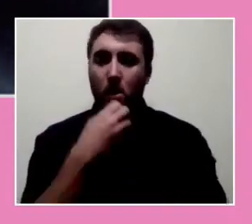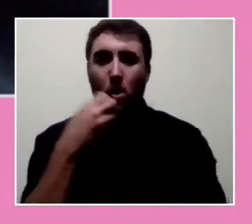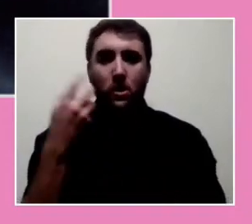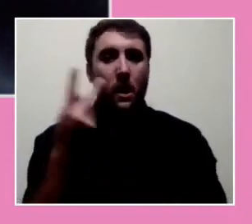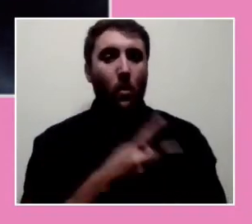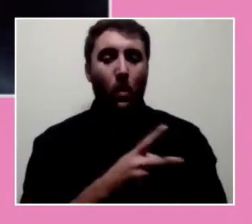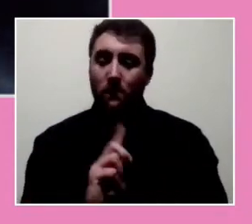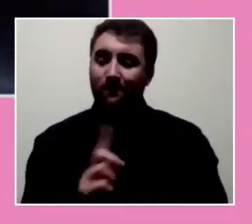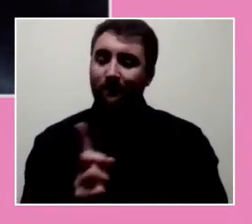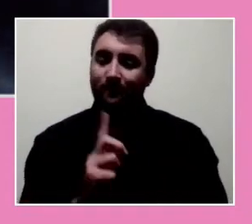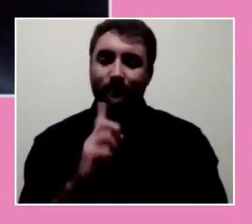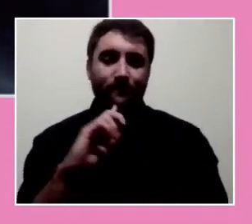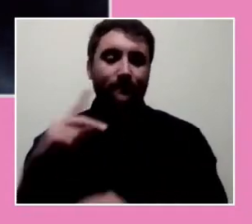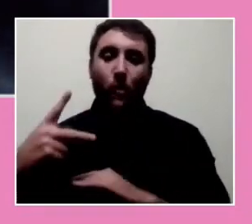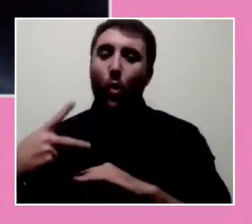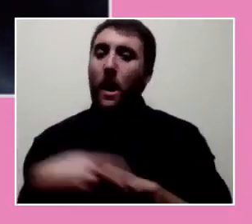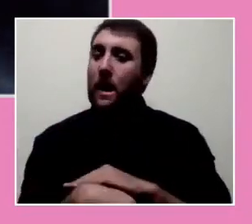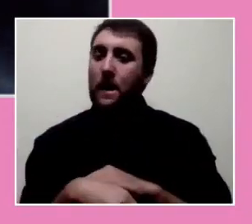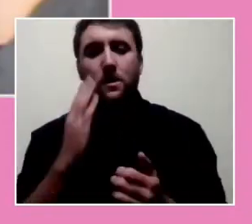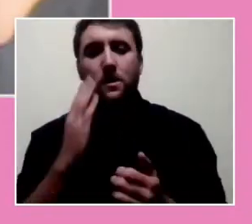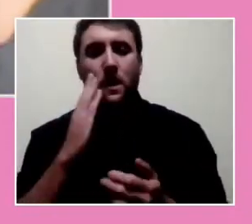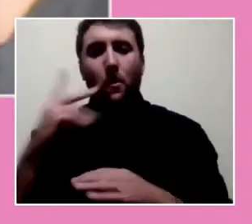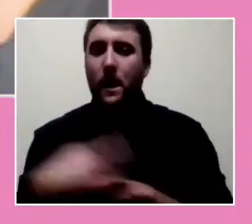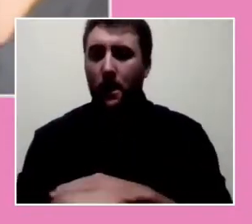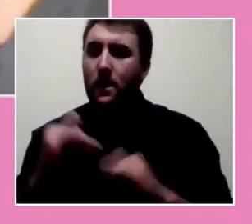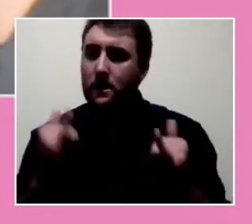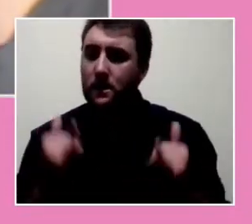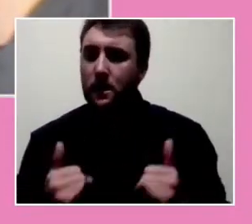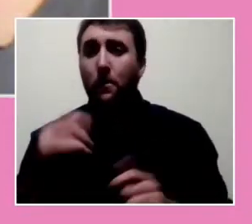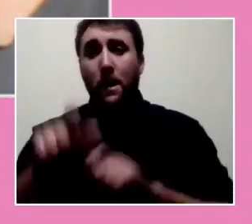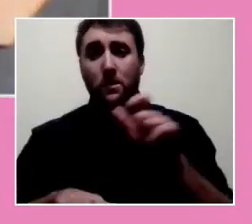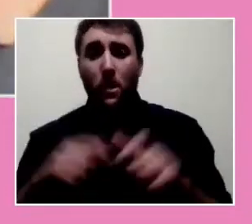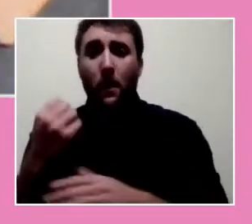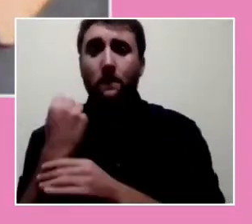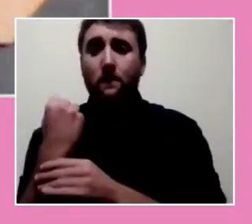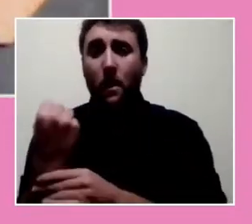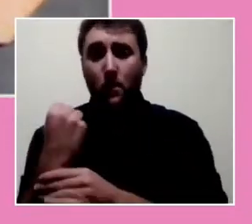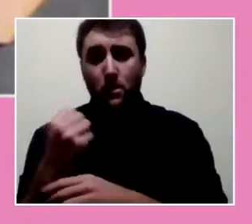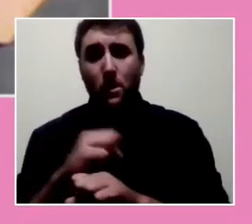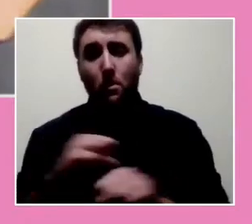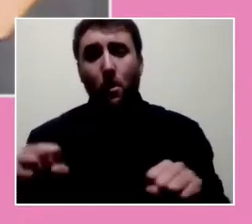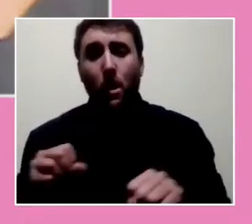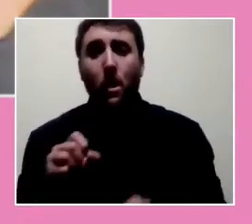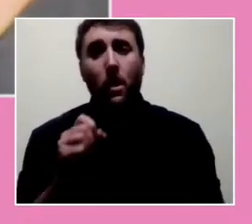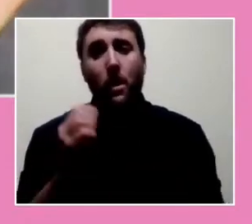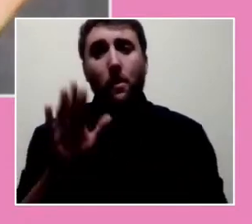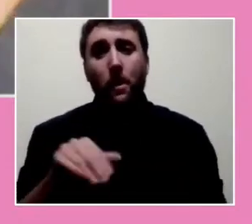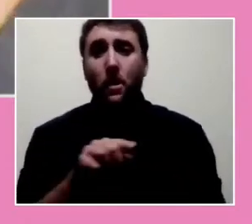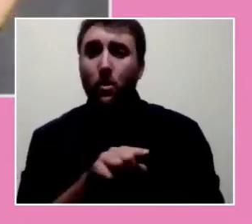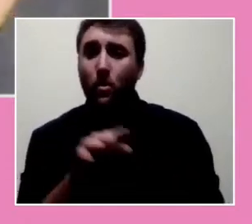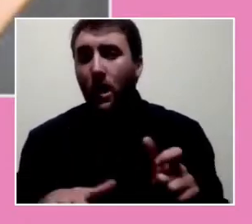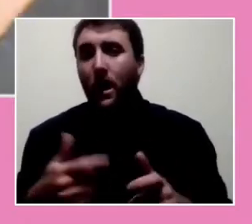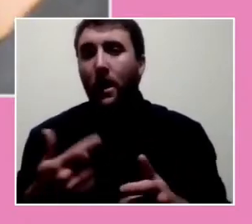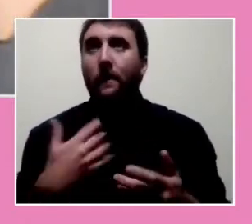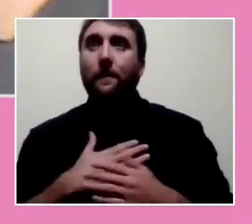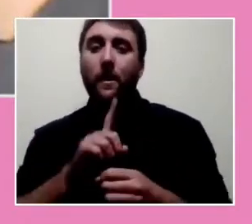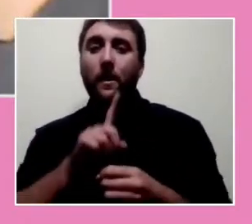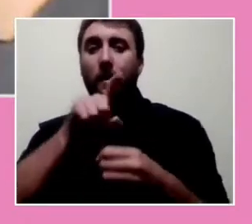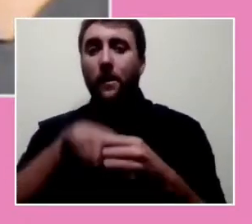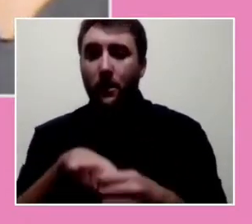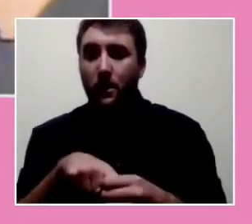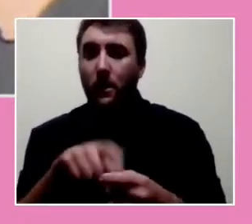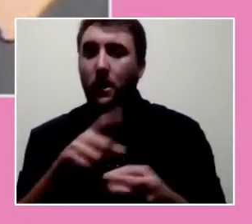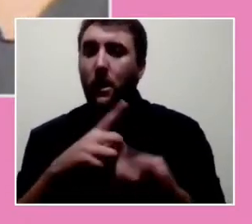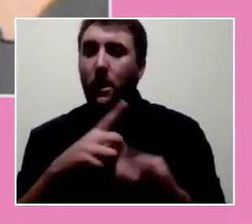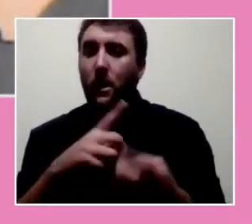de propasar ni nada. Y los influencers... por su propio bien y por el bien de sus fans, primero que nada no